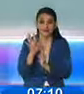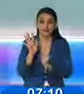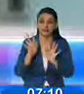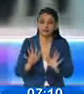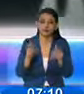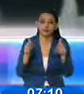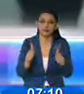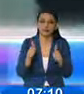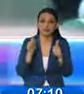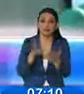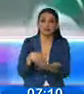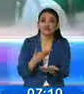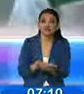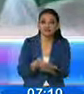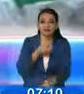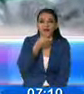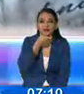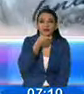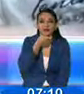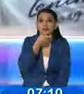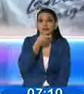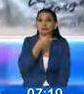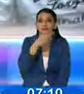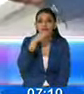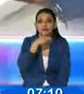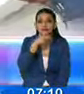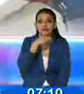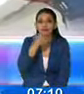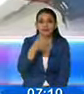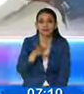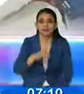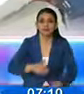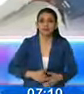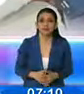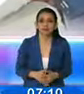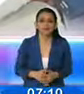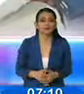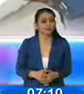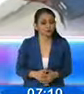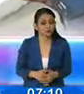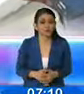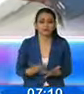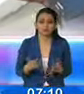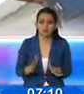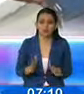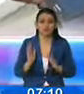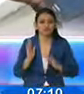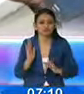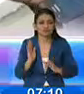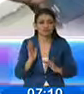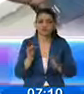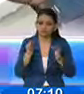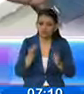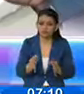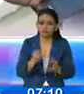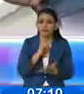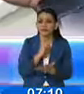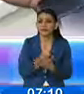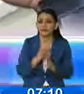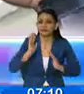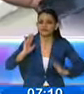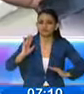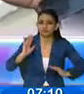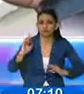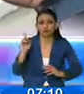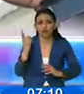se dirigió hasta un medio de comunicación en la ciudad de Manta. La verdad es que hemos recibido compromisos, pero verdaderos compromisos, no únicamente